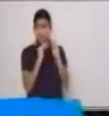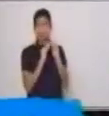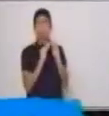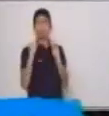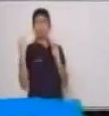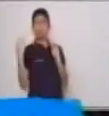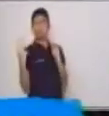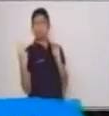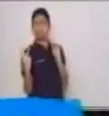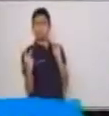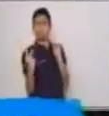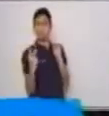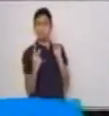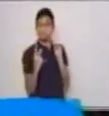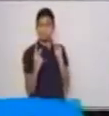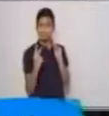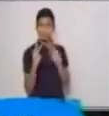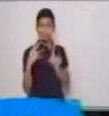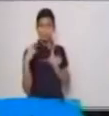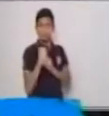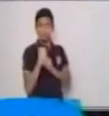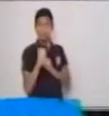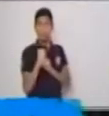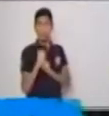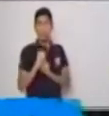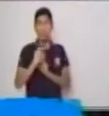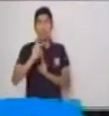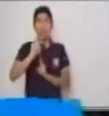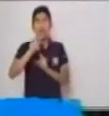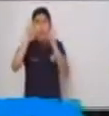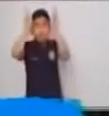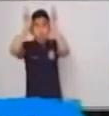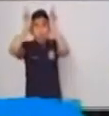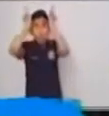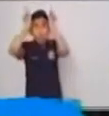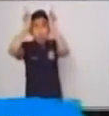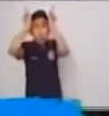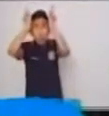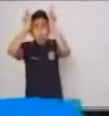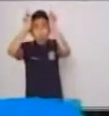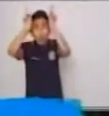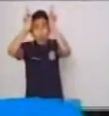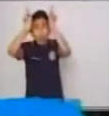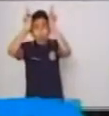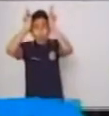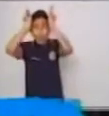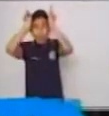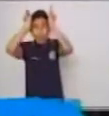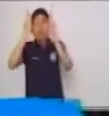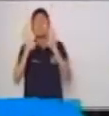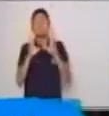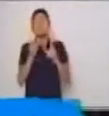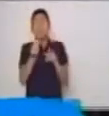a dos conejos comiendo zanahoria.